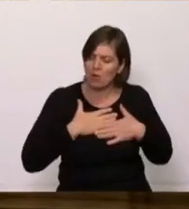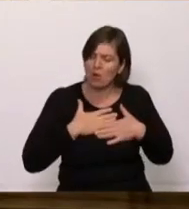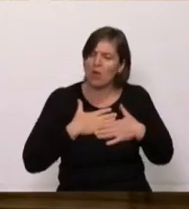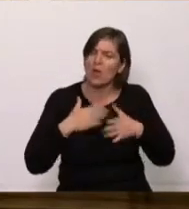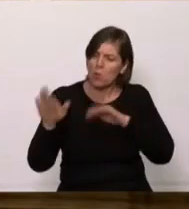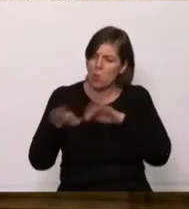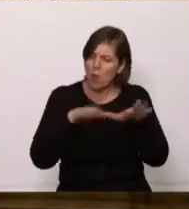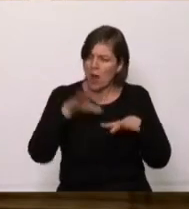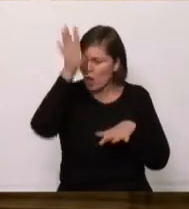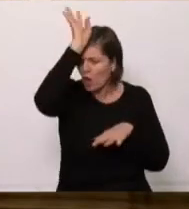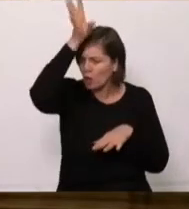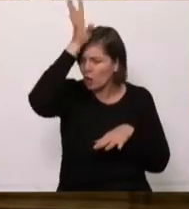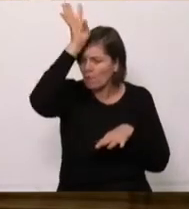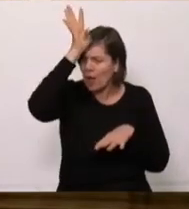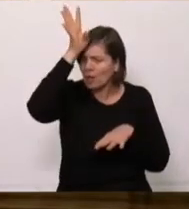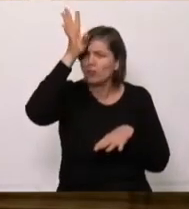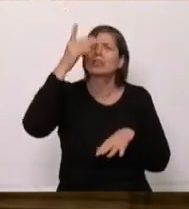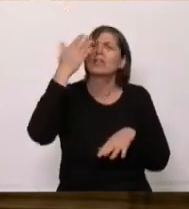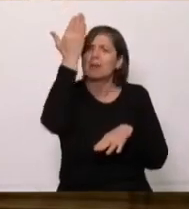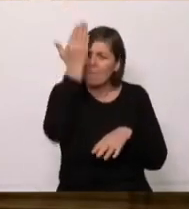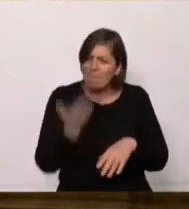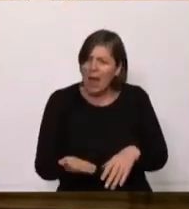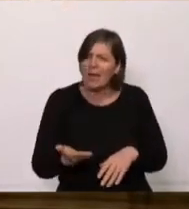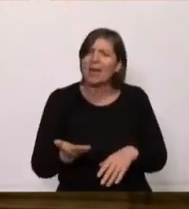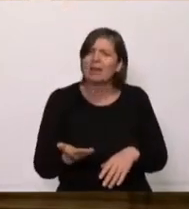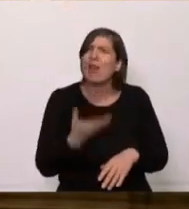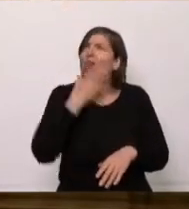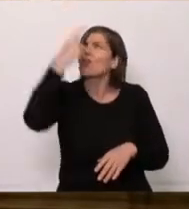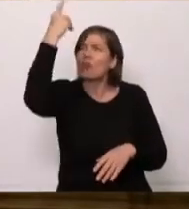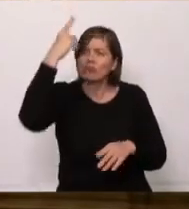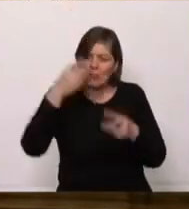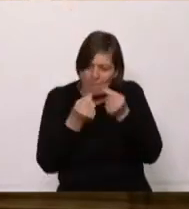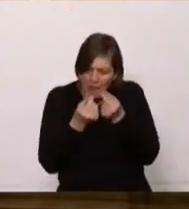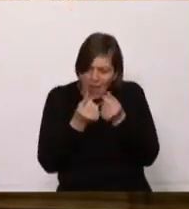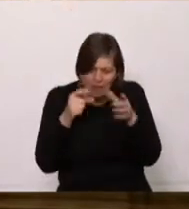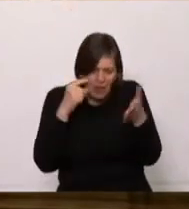¿Acaso, igual que los romanos, la imagen de nuestro Dios está en los billetes?